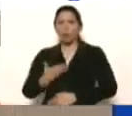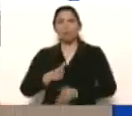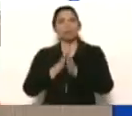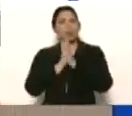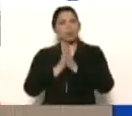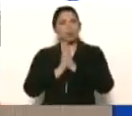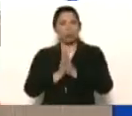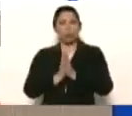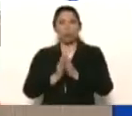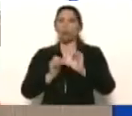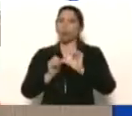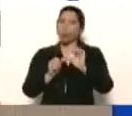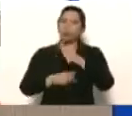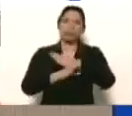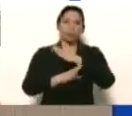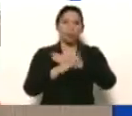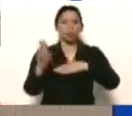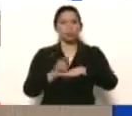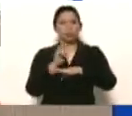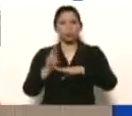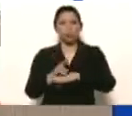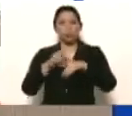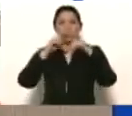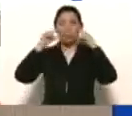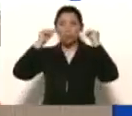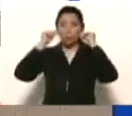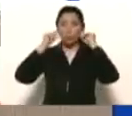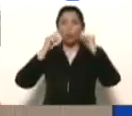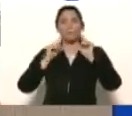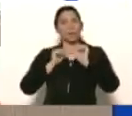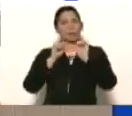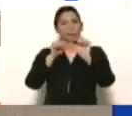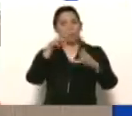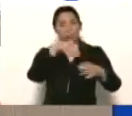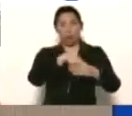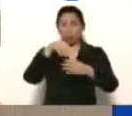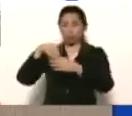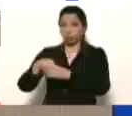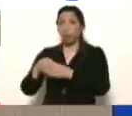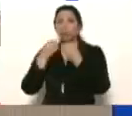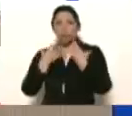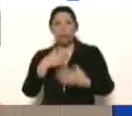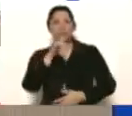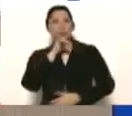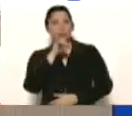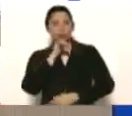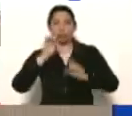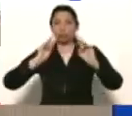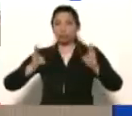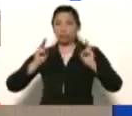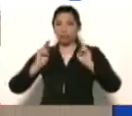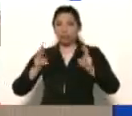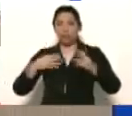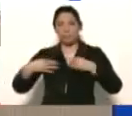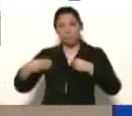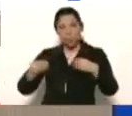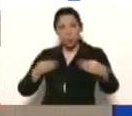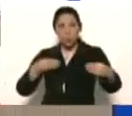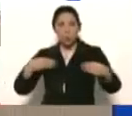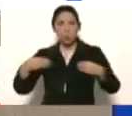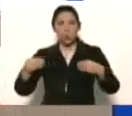usando el tapaboca por favor mantengamos la cuarentena vienen buenas noticias en materia de flexibles